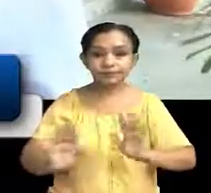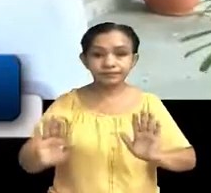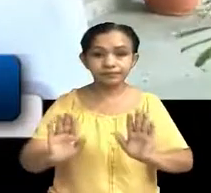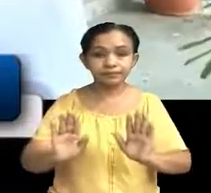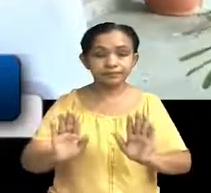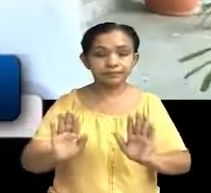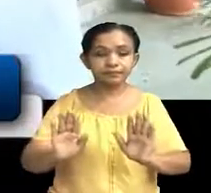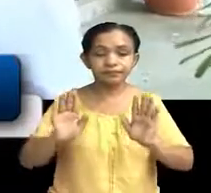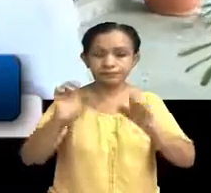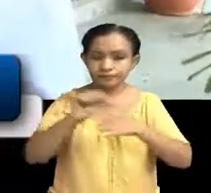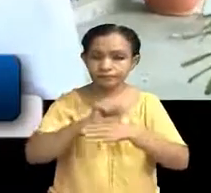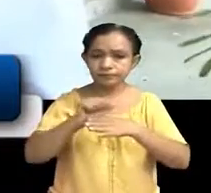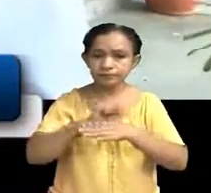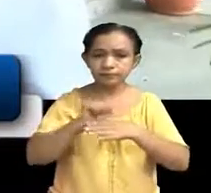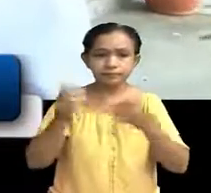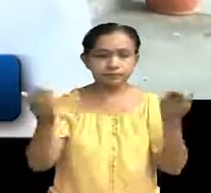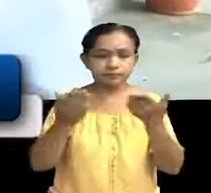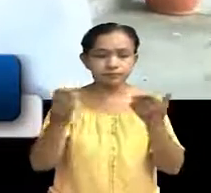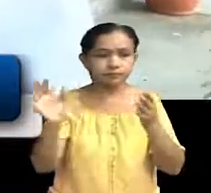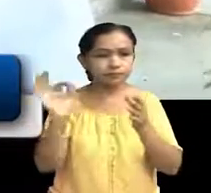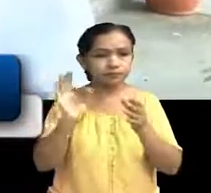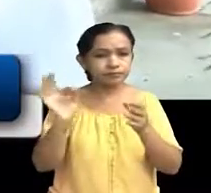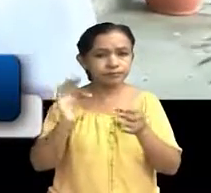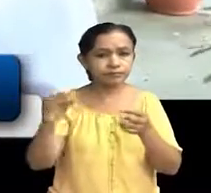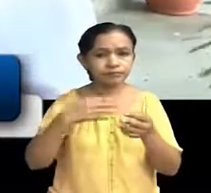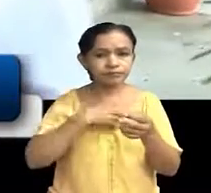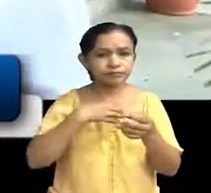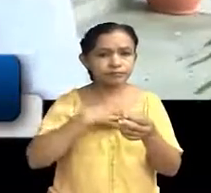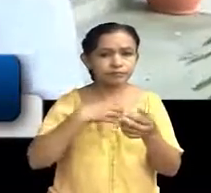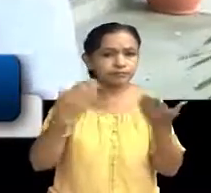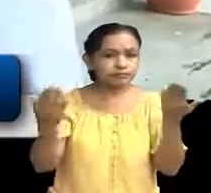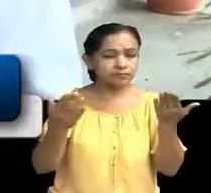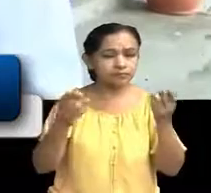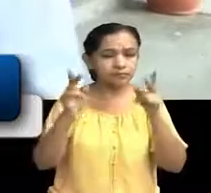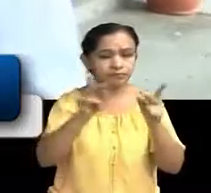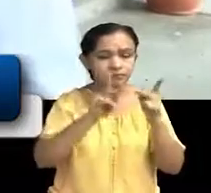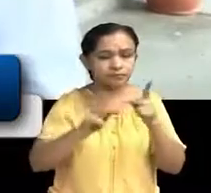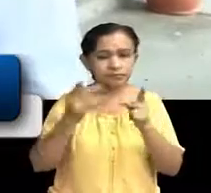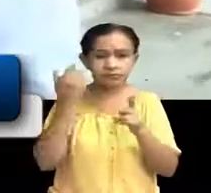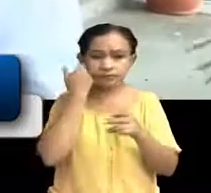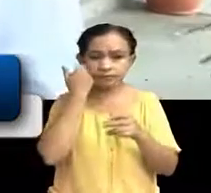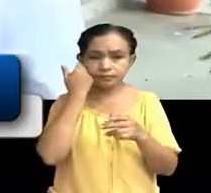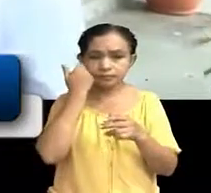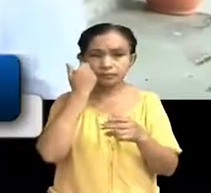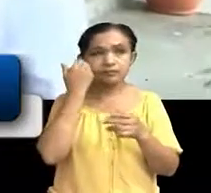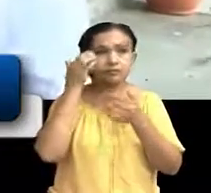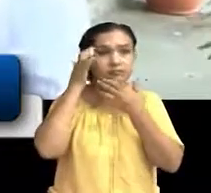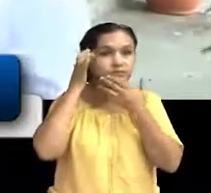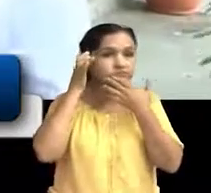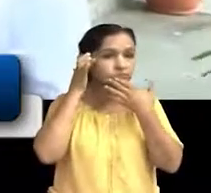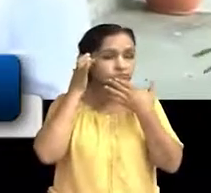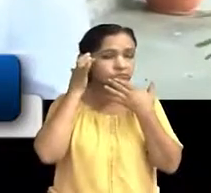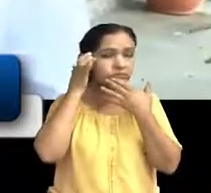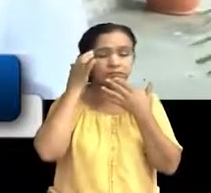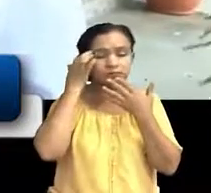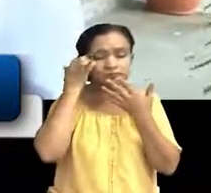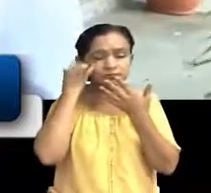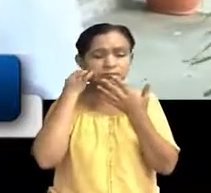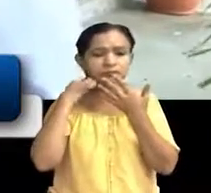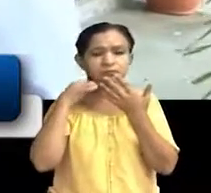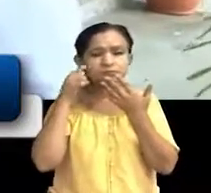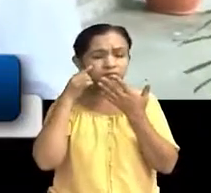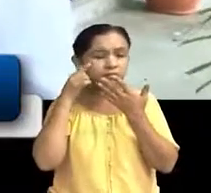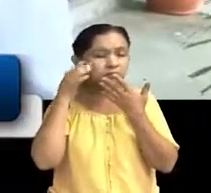Tiene que hacer ejercicio. ¿Cómo es la manera que obviamente el paciente con parálisis facial tiene dormida la parte de un